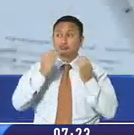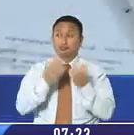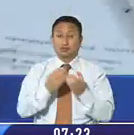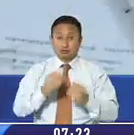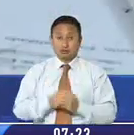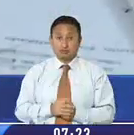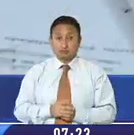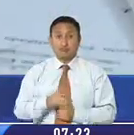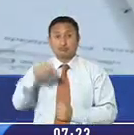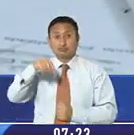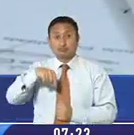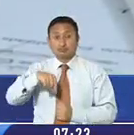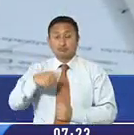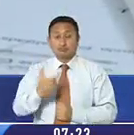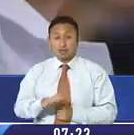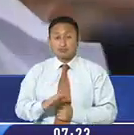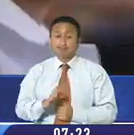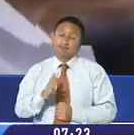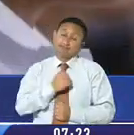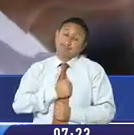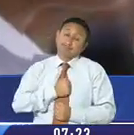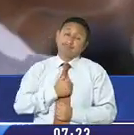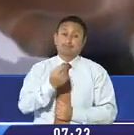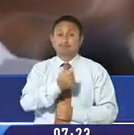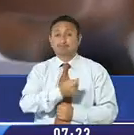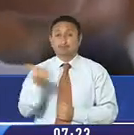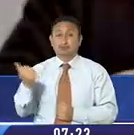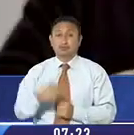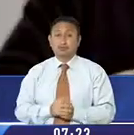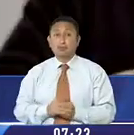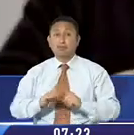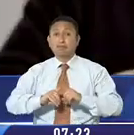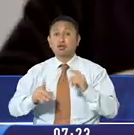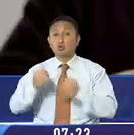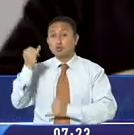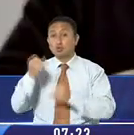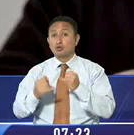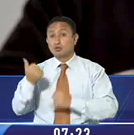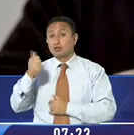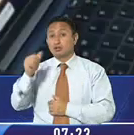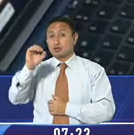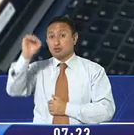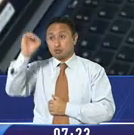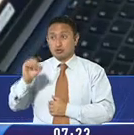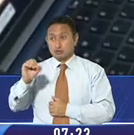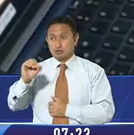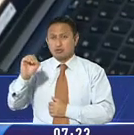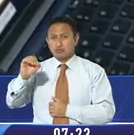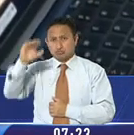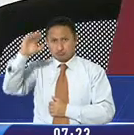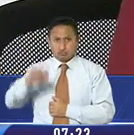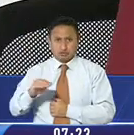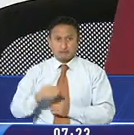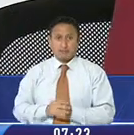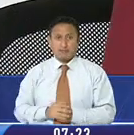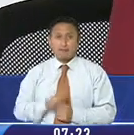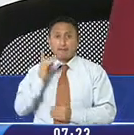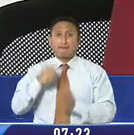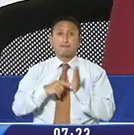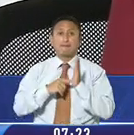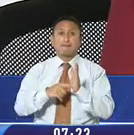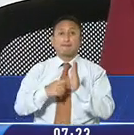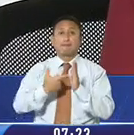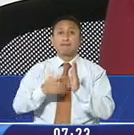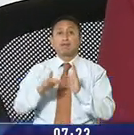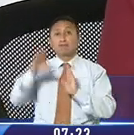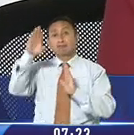ser eliminadas. Pese a ello, esta última se ha mantenido con una reducción en su porcentaje. Por ejemplo, el descuento